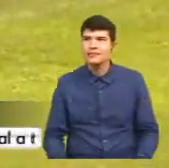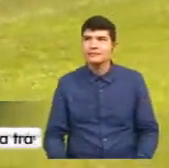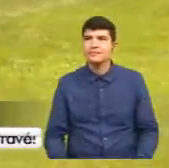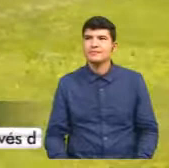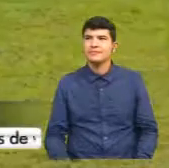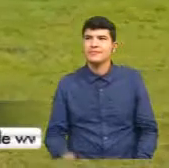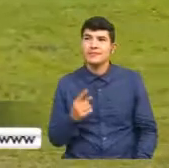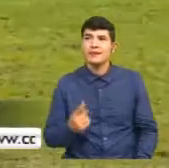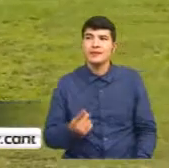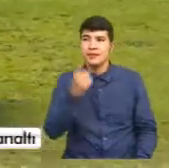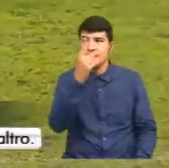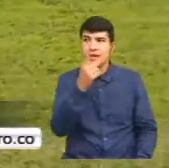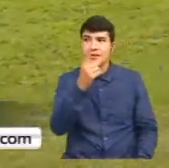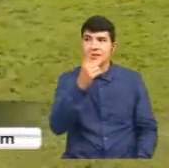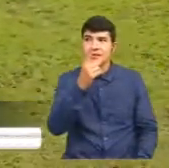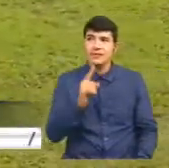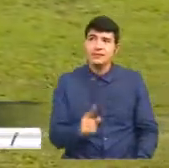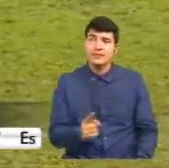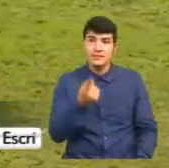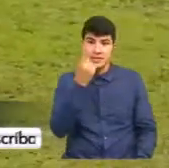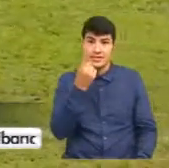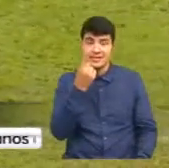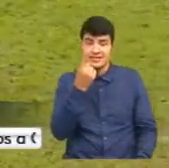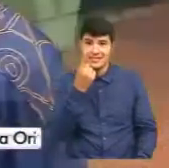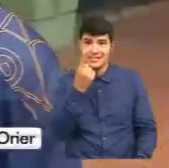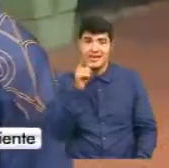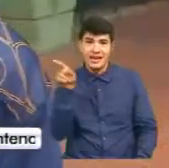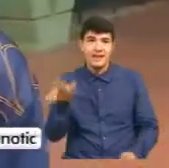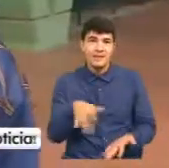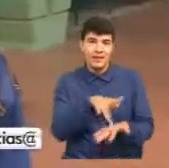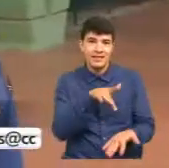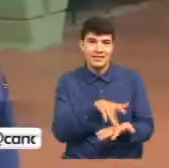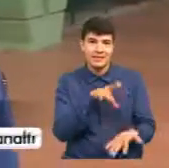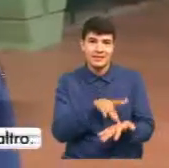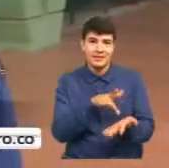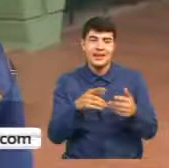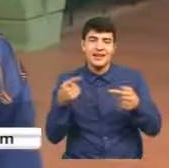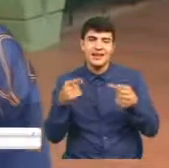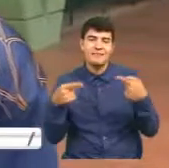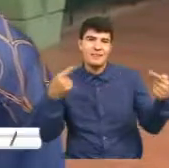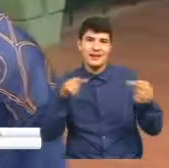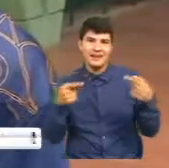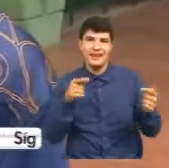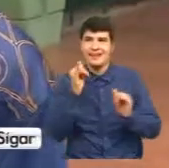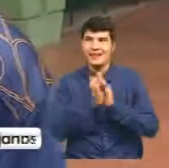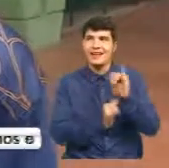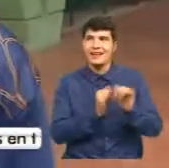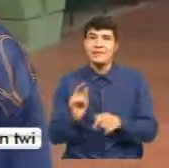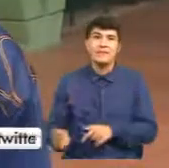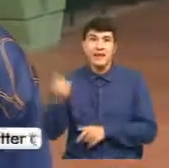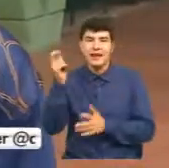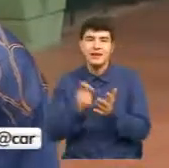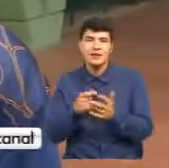internacional primera vez en selección y primera vez en salir del país fuera personajes primera vez que momento en avión también y